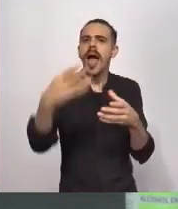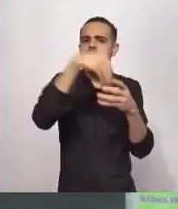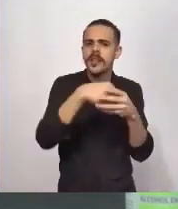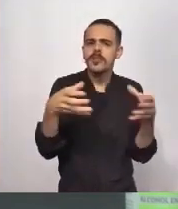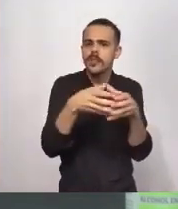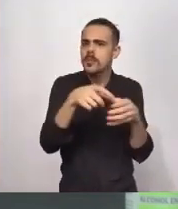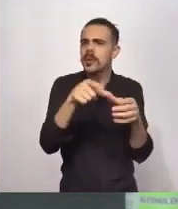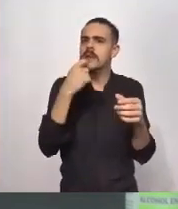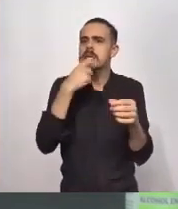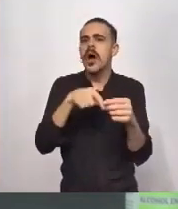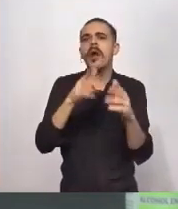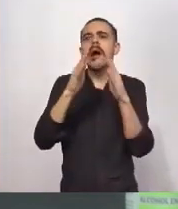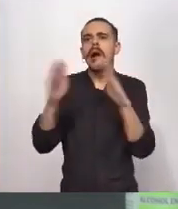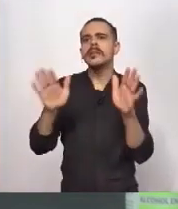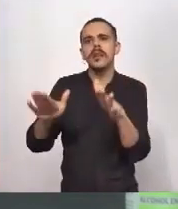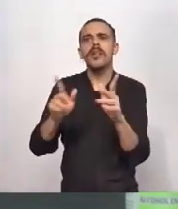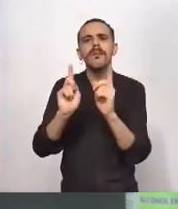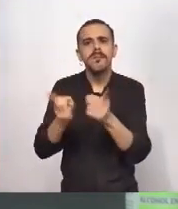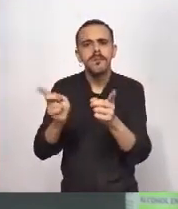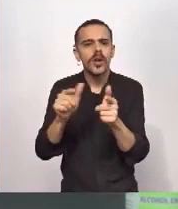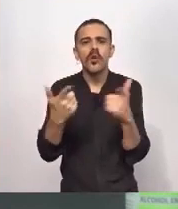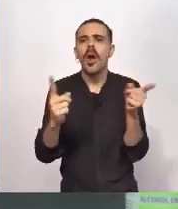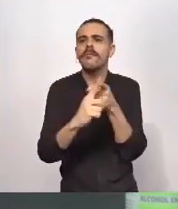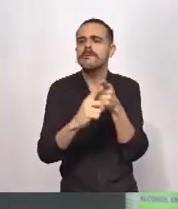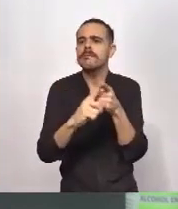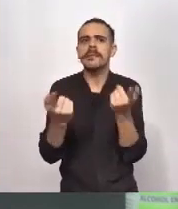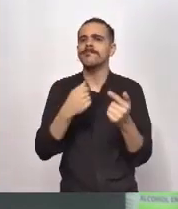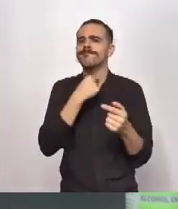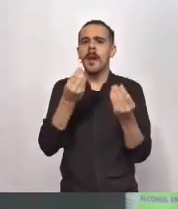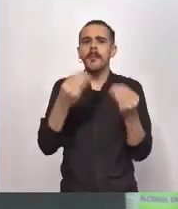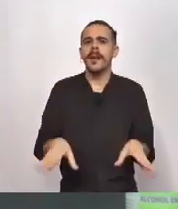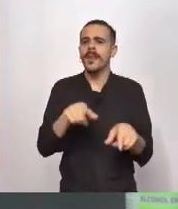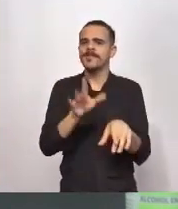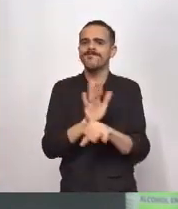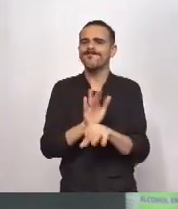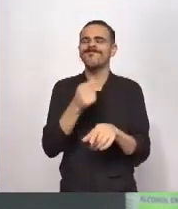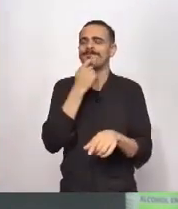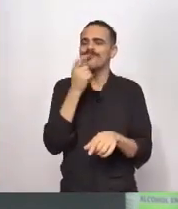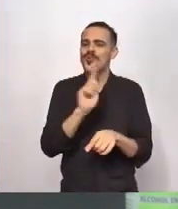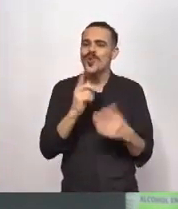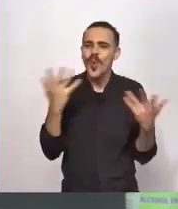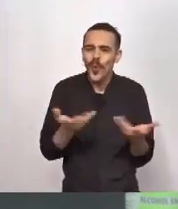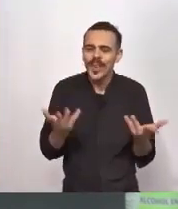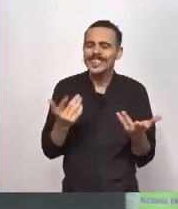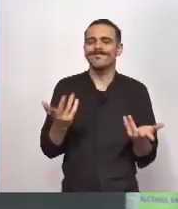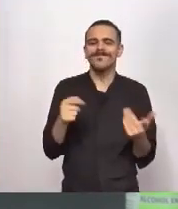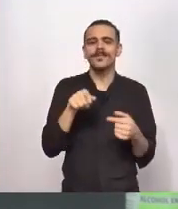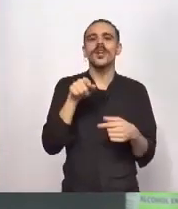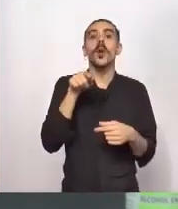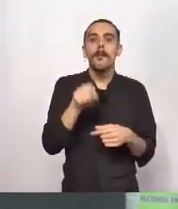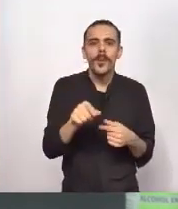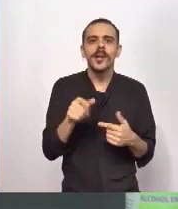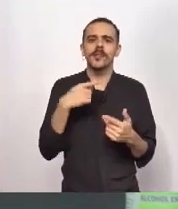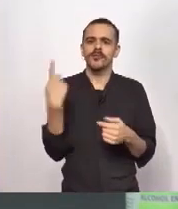las orquestas, porque en este momento no podemos dar clases de las mismas, por lo cual estamos